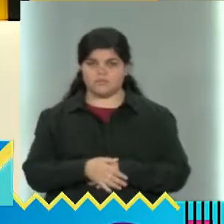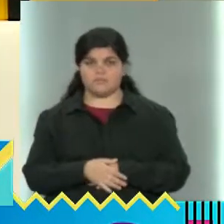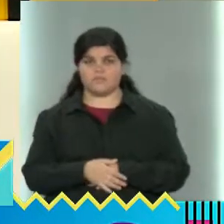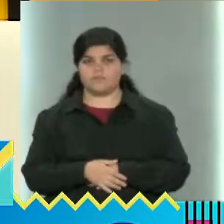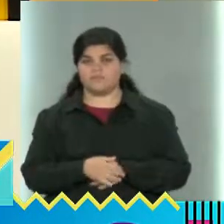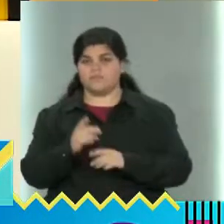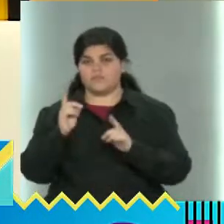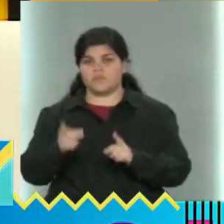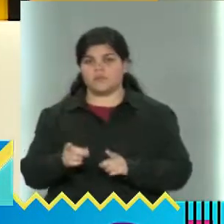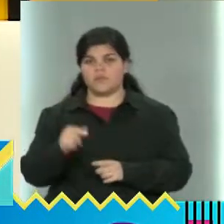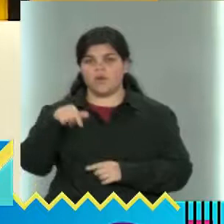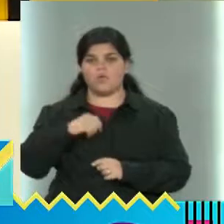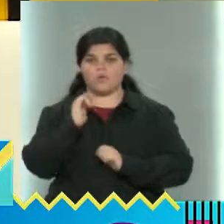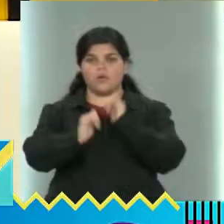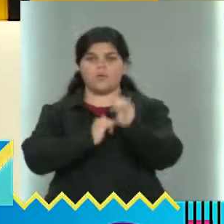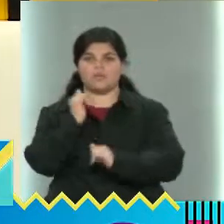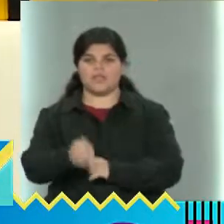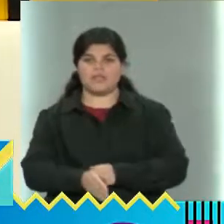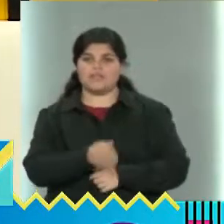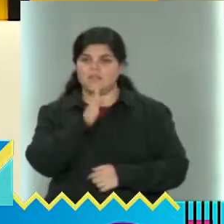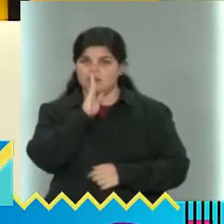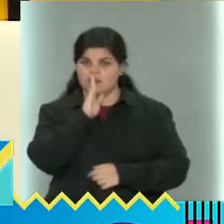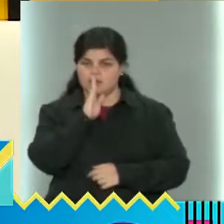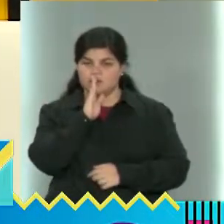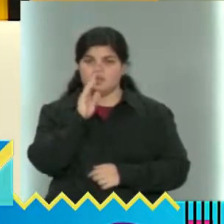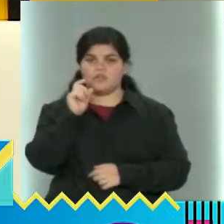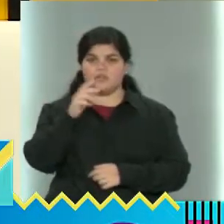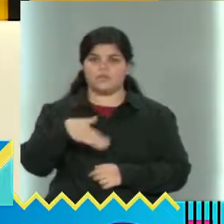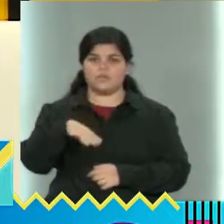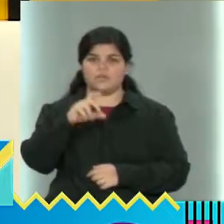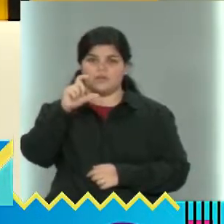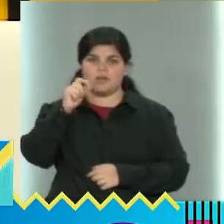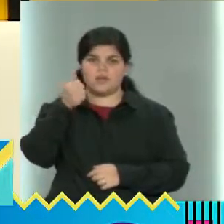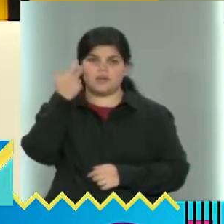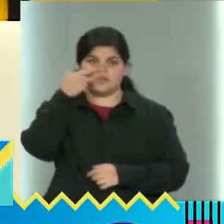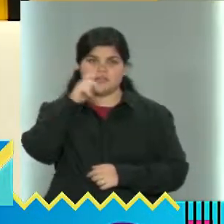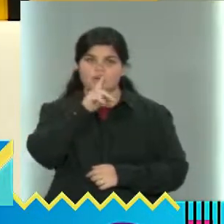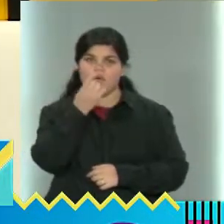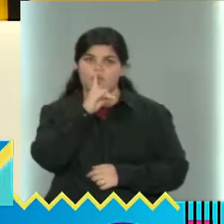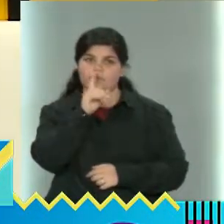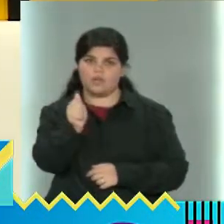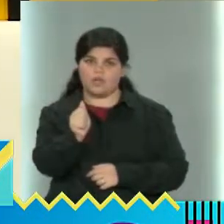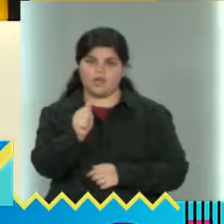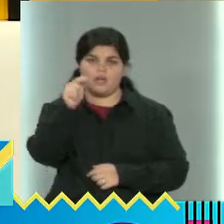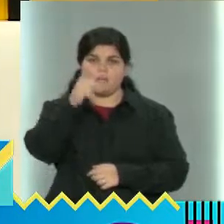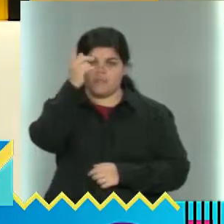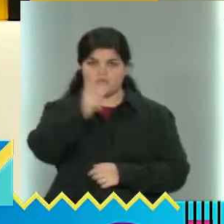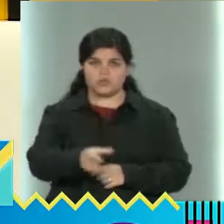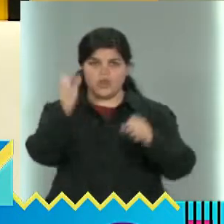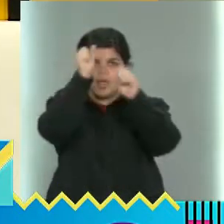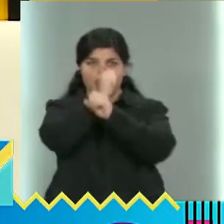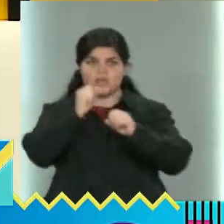Una que se llama El silencio de Cacheuta, donde investigué y novelé la vida del ingeniero Fader. Muy